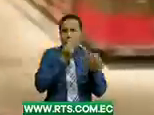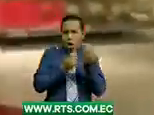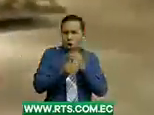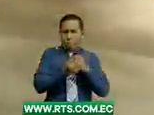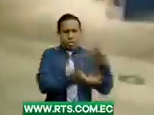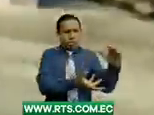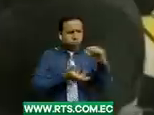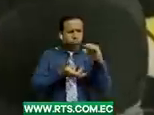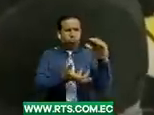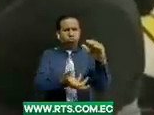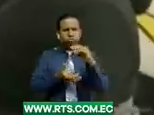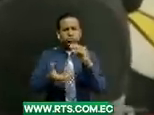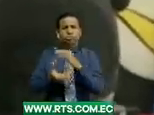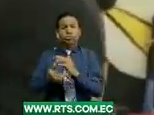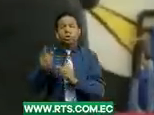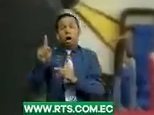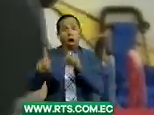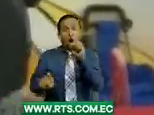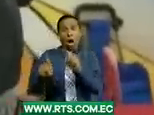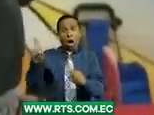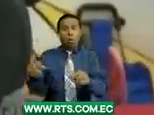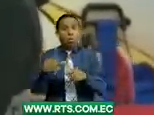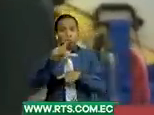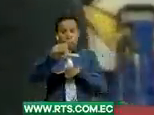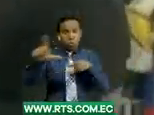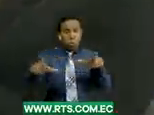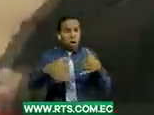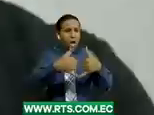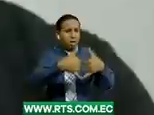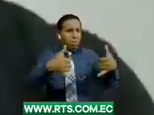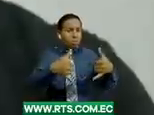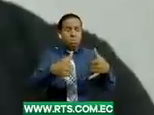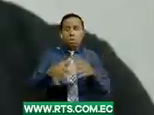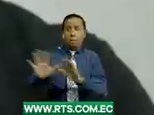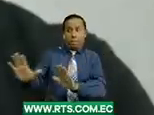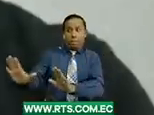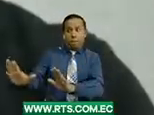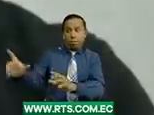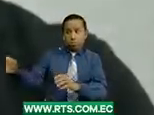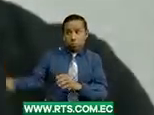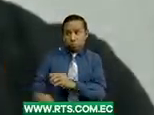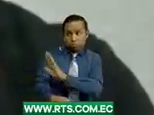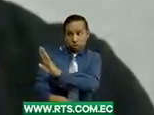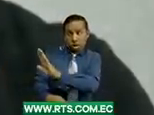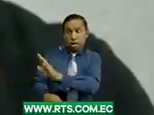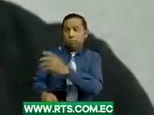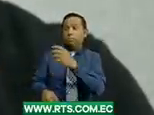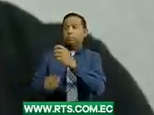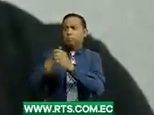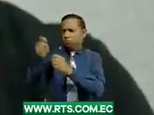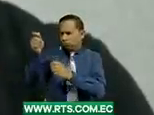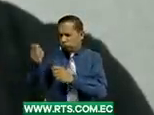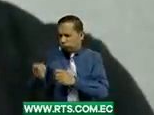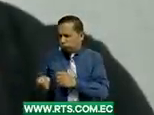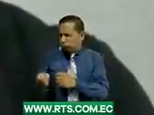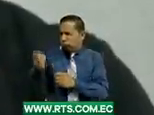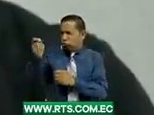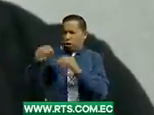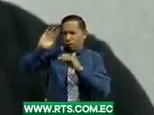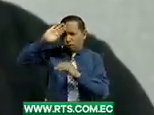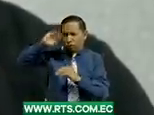sus puertas. No obstante, realizan chequeos de temperatura. Y al momento se encuentran todos los